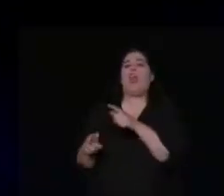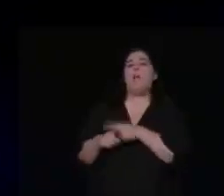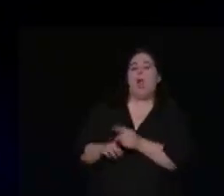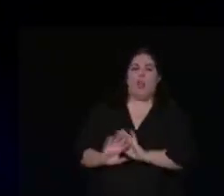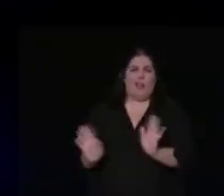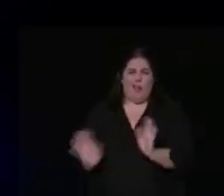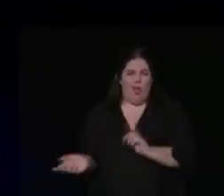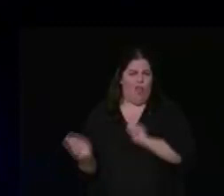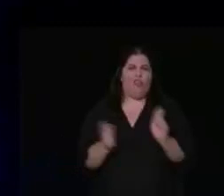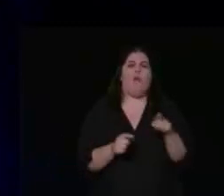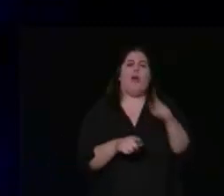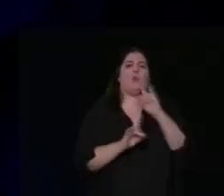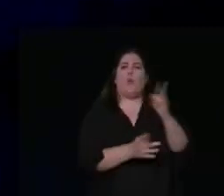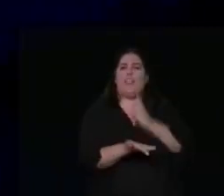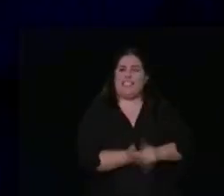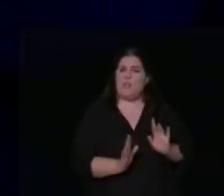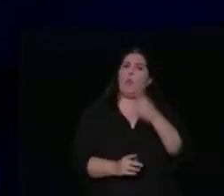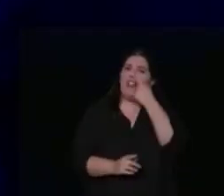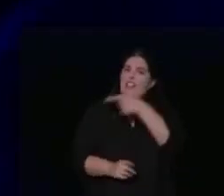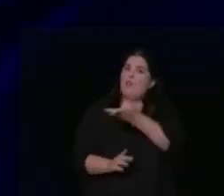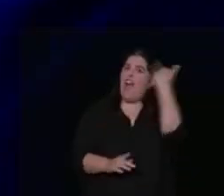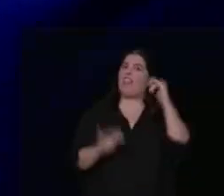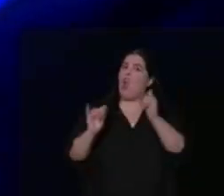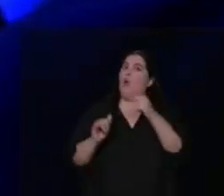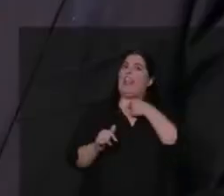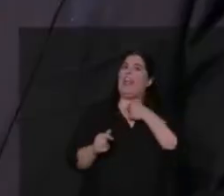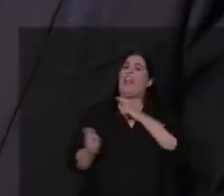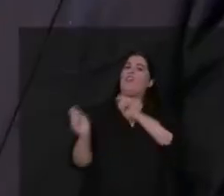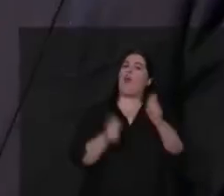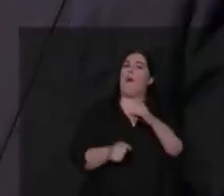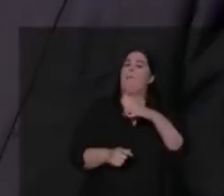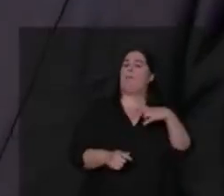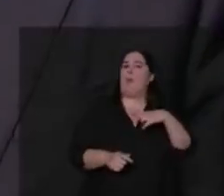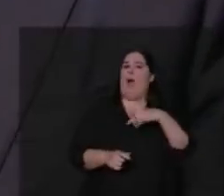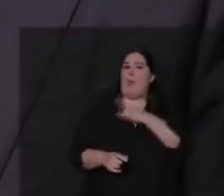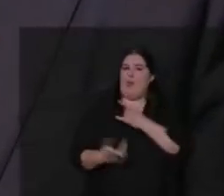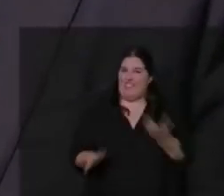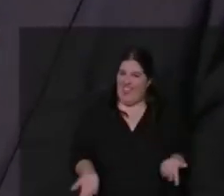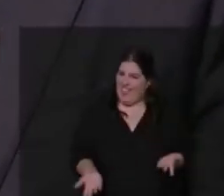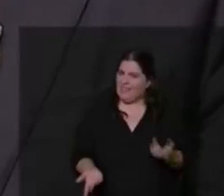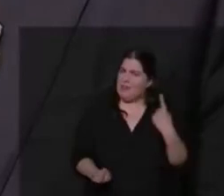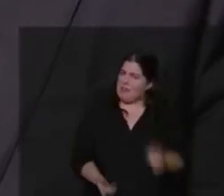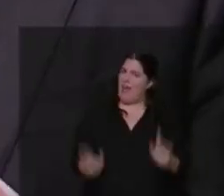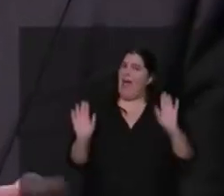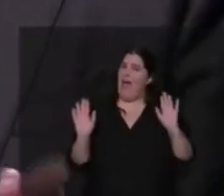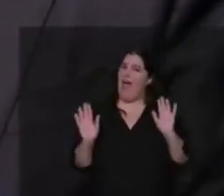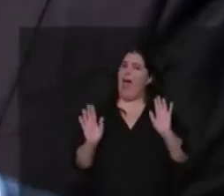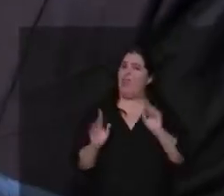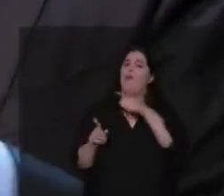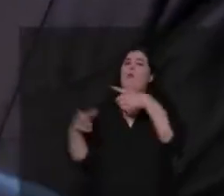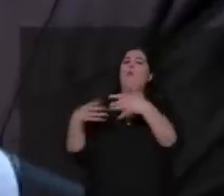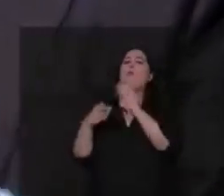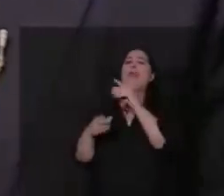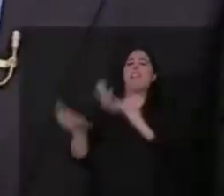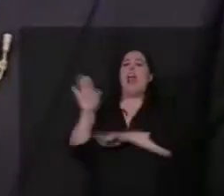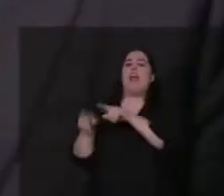además, qué interesante, porque están los videos de cuando vos eras joven y la querías arancelar. Digamos, che, que los brasileños te pasen esa data.